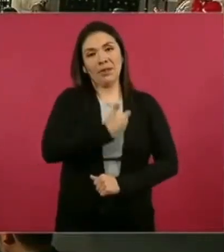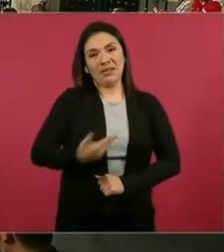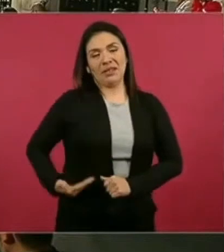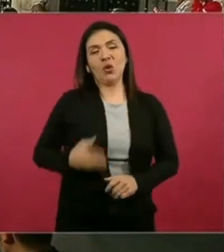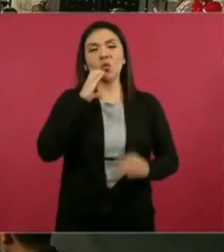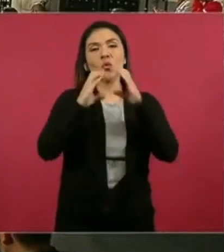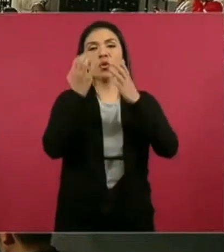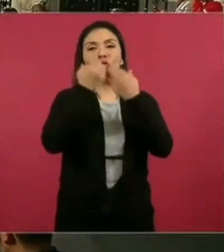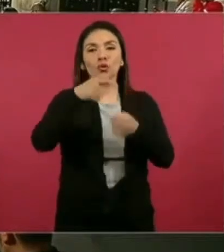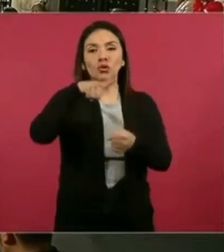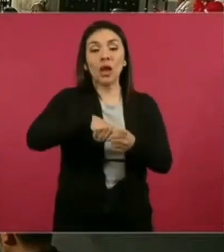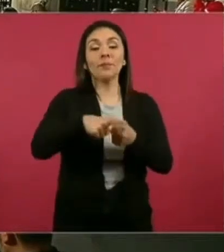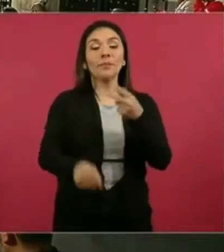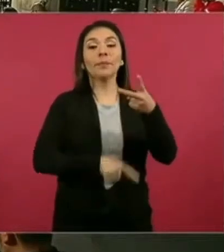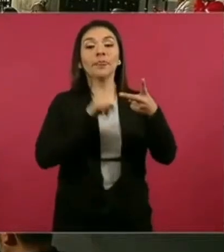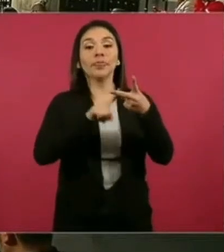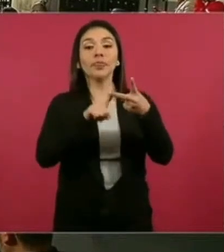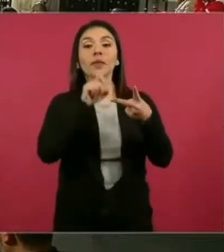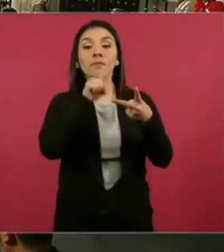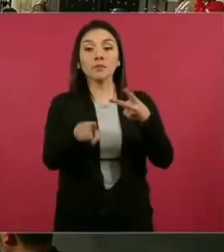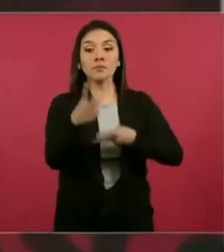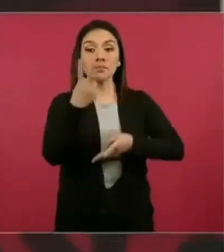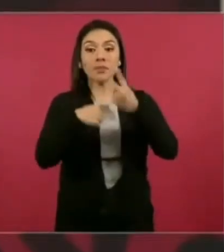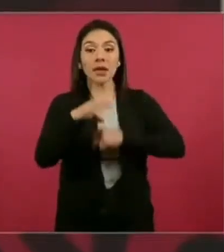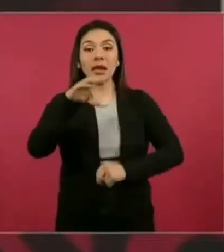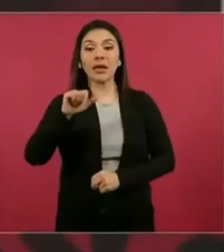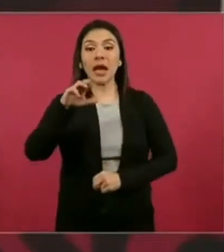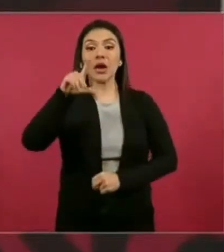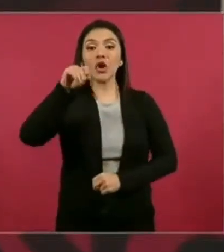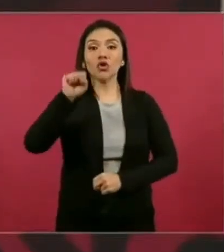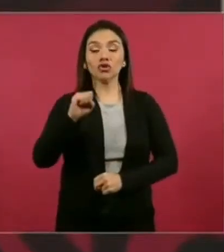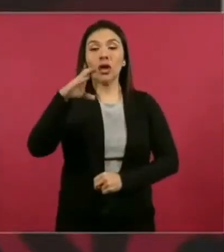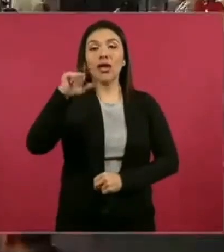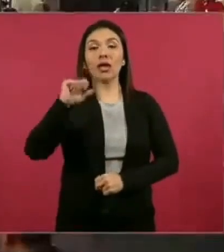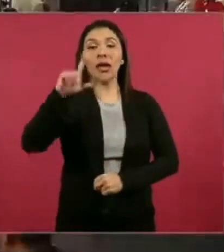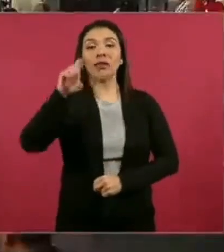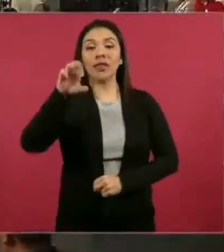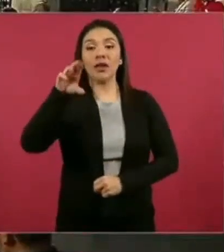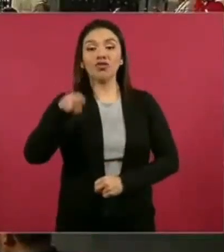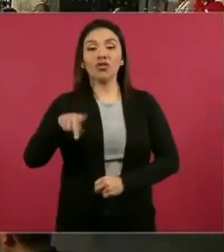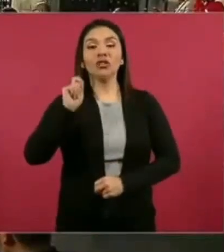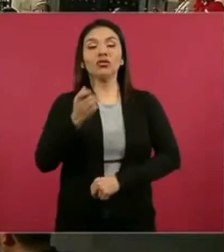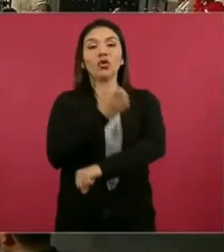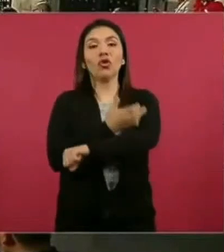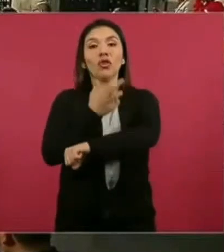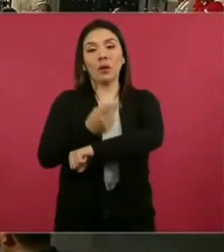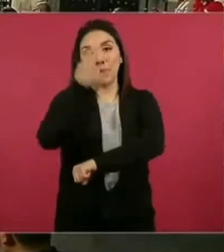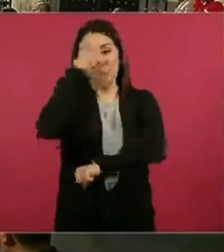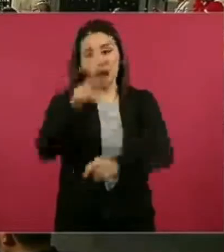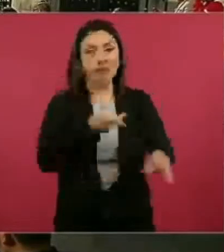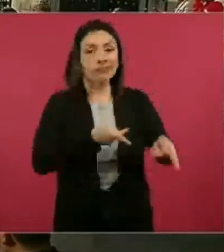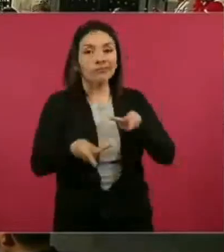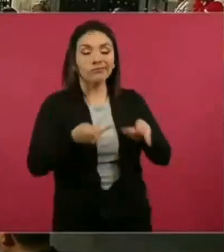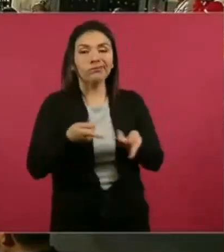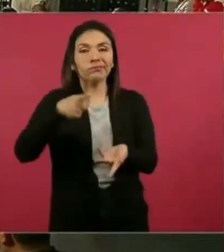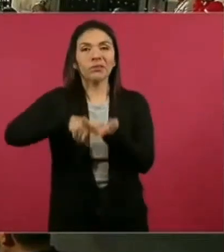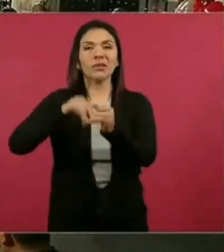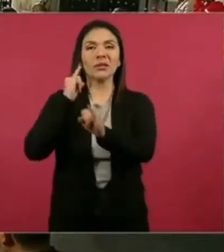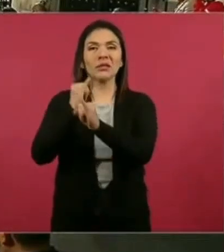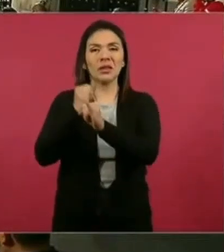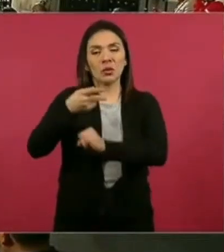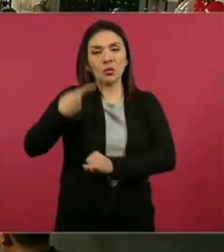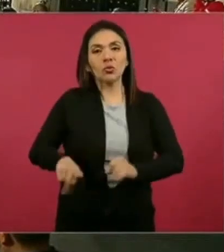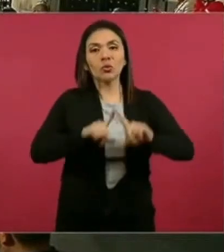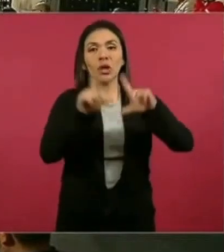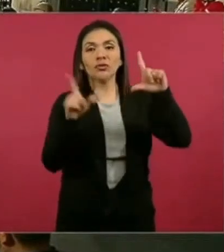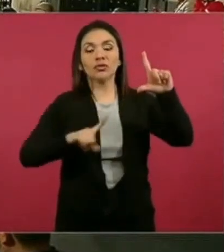Presidencia. Está también con nosotros Carlos Emiliano Calderón, coordinador de Estrategia Digital